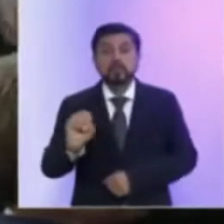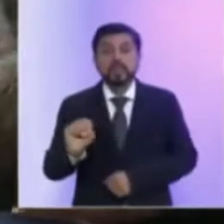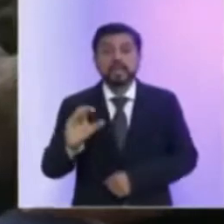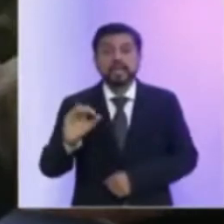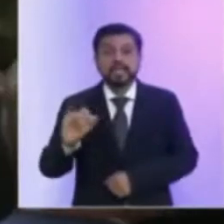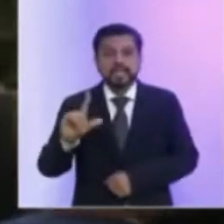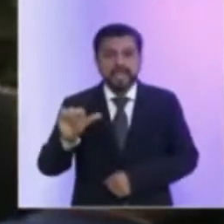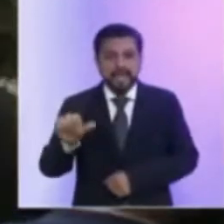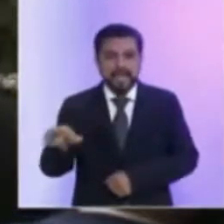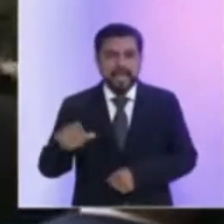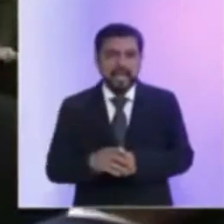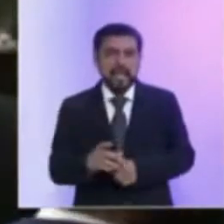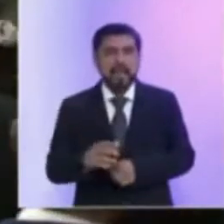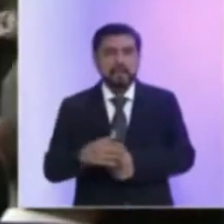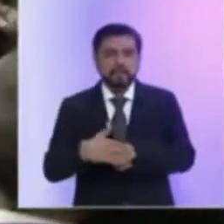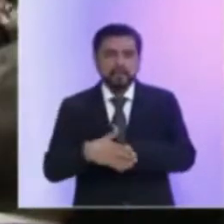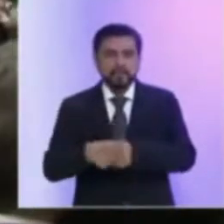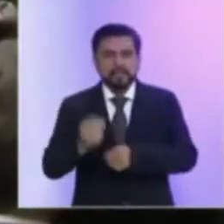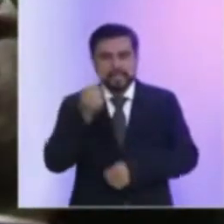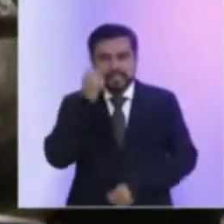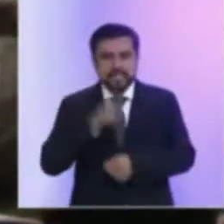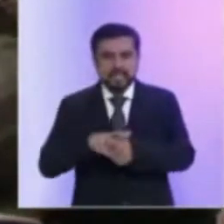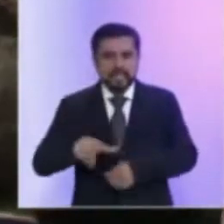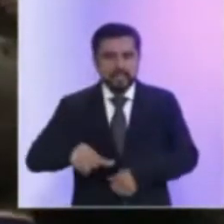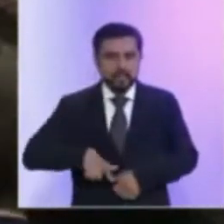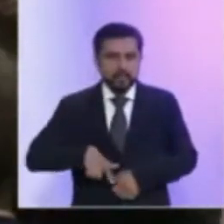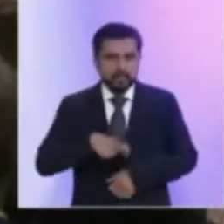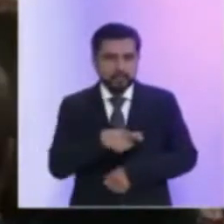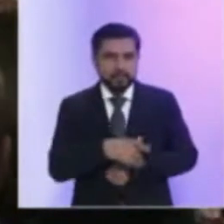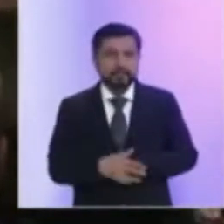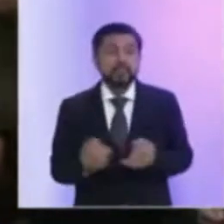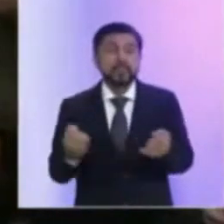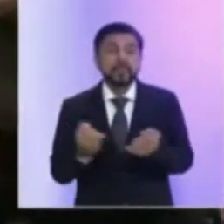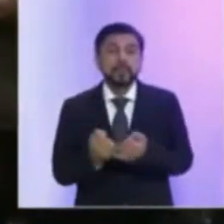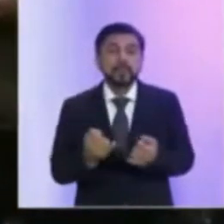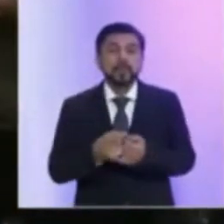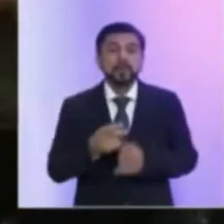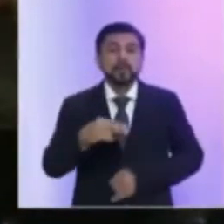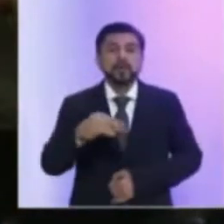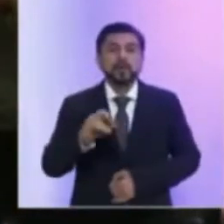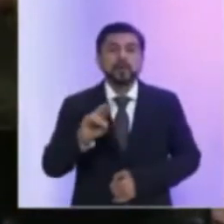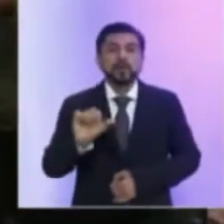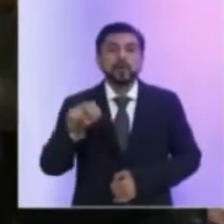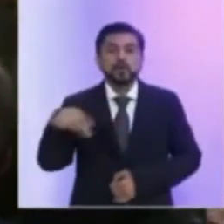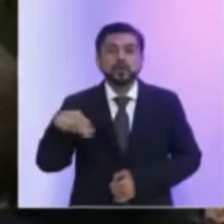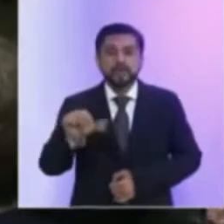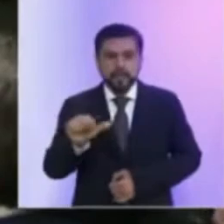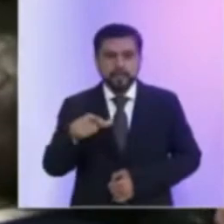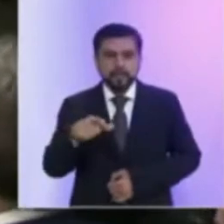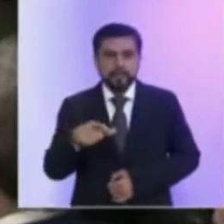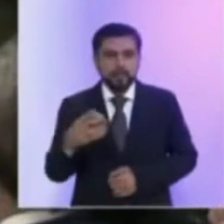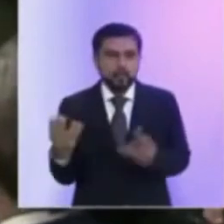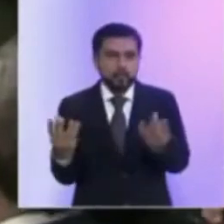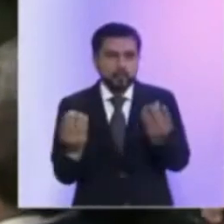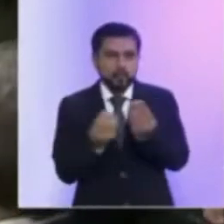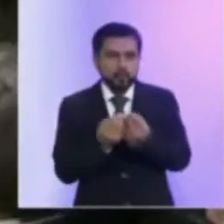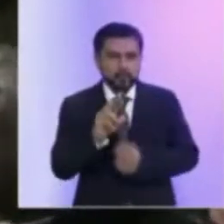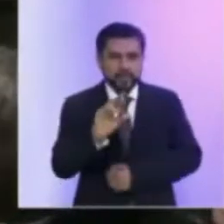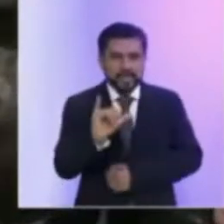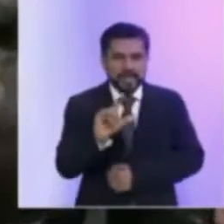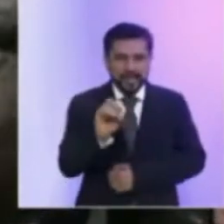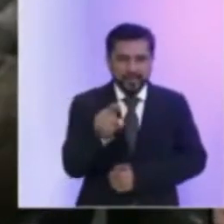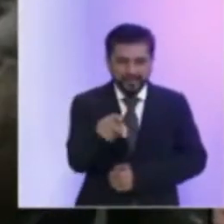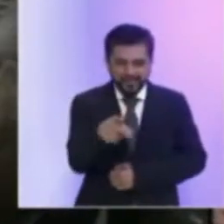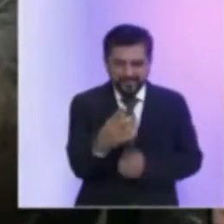todavía secretaria de Gobernación. Exactamente, Luisa Gerardo Maricar. Fernández Noroña, está colocado junto a Ricardo Monreal, pues todos